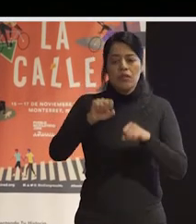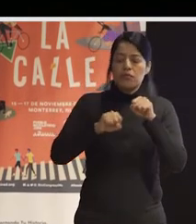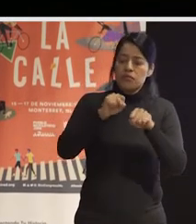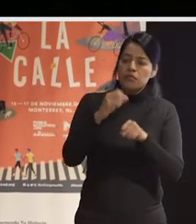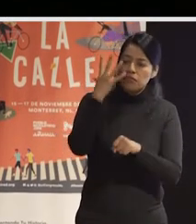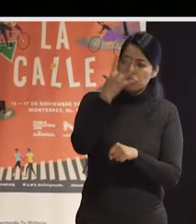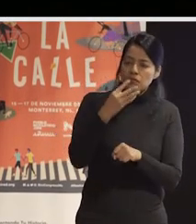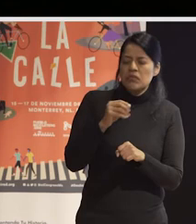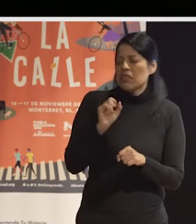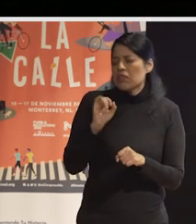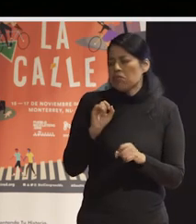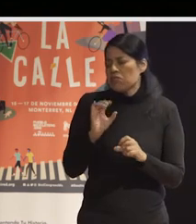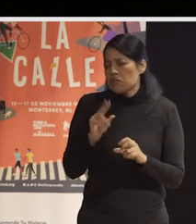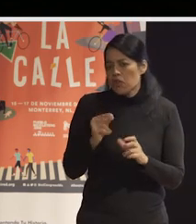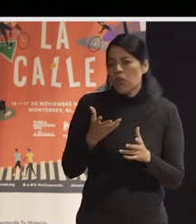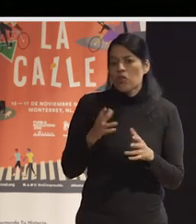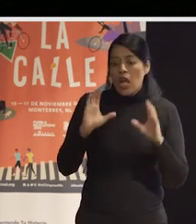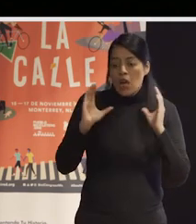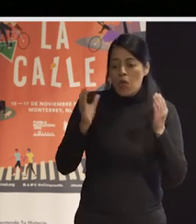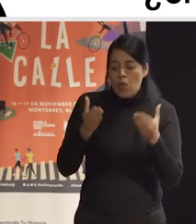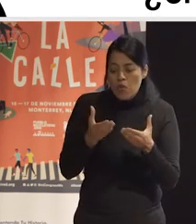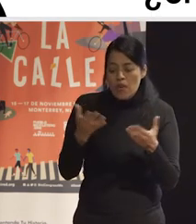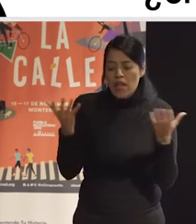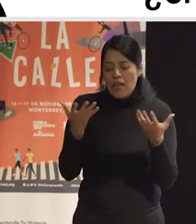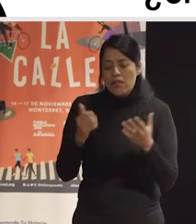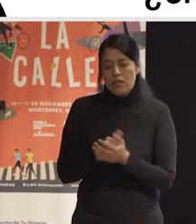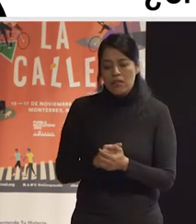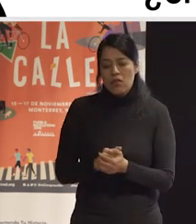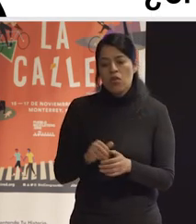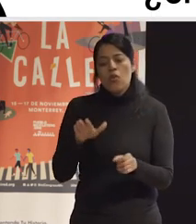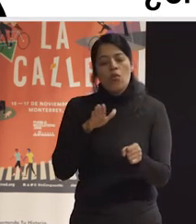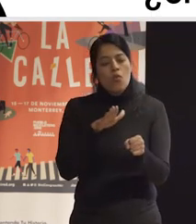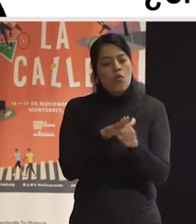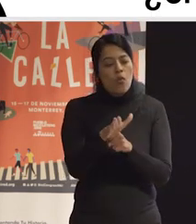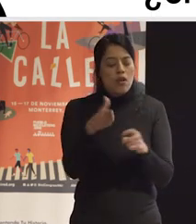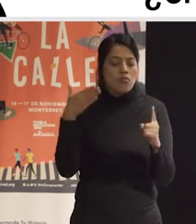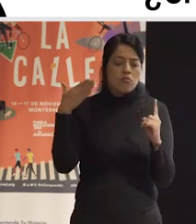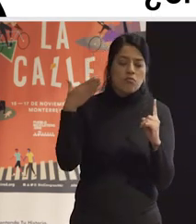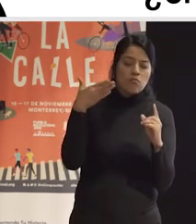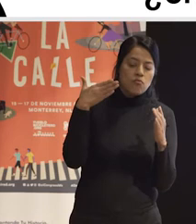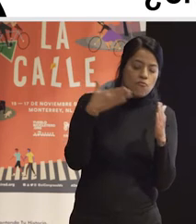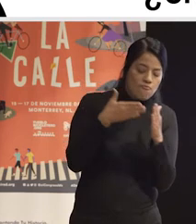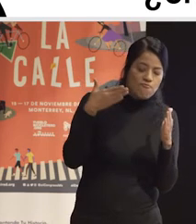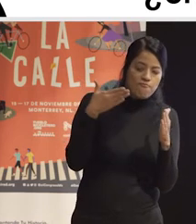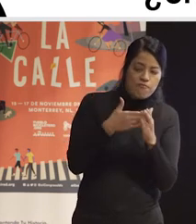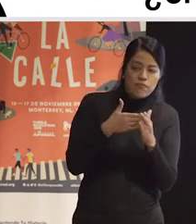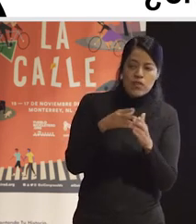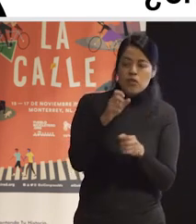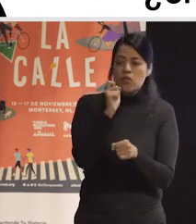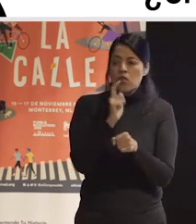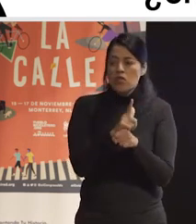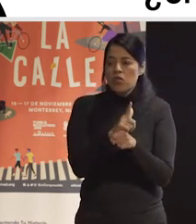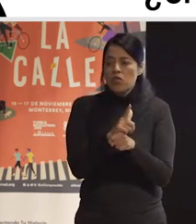bonito sino también creando comunidad como sea verdad cuáles han sido los retos que han encontrado respecto